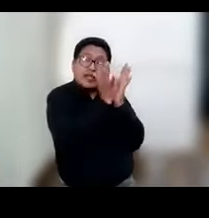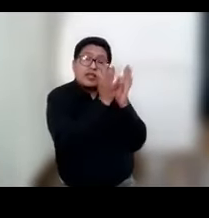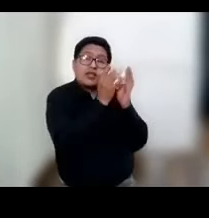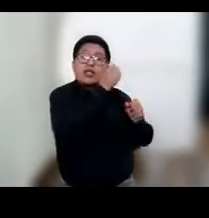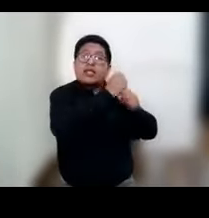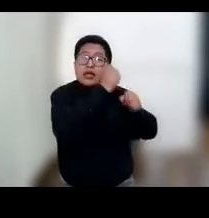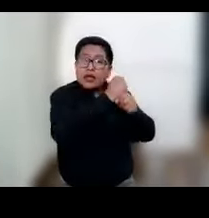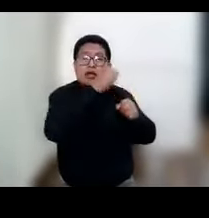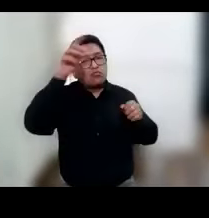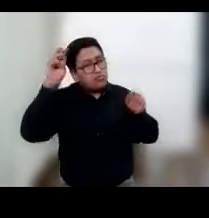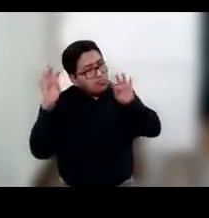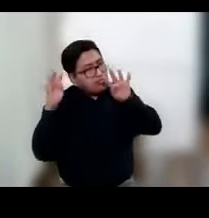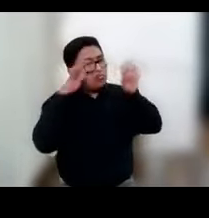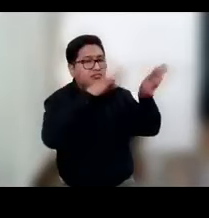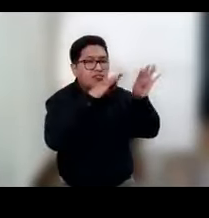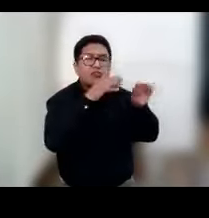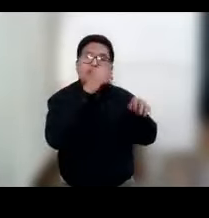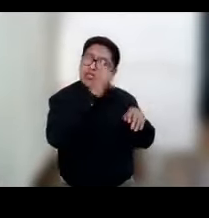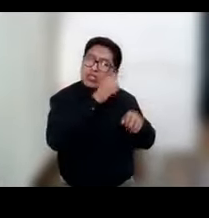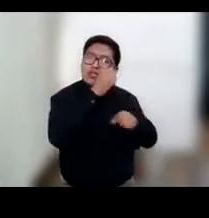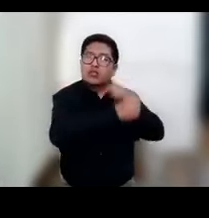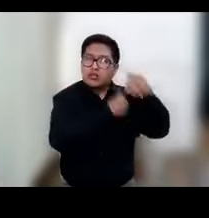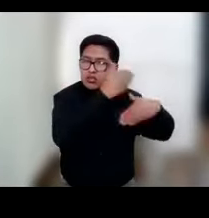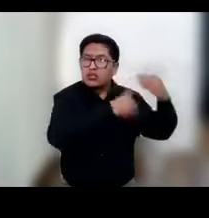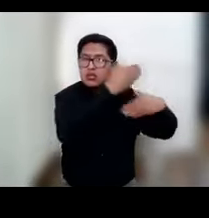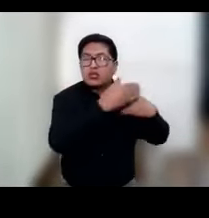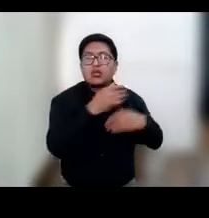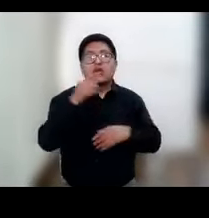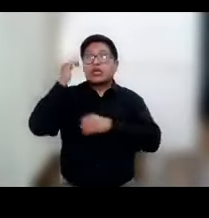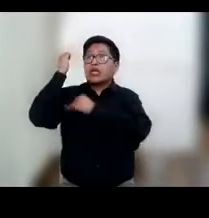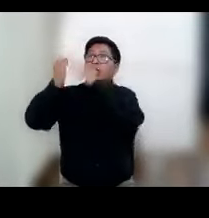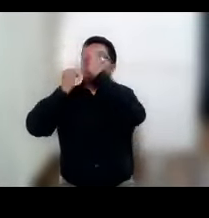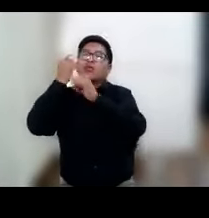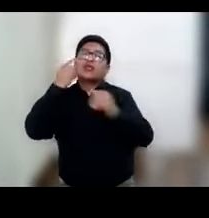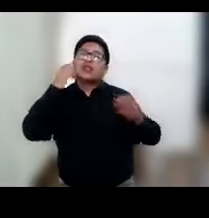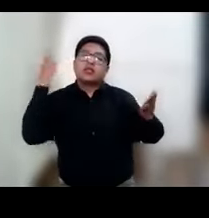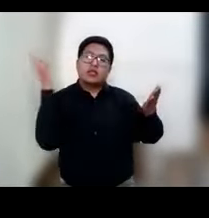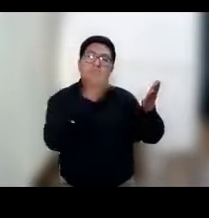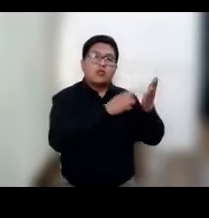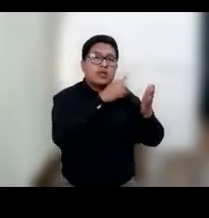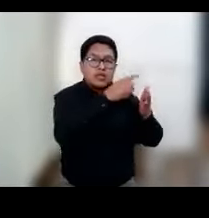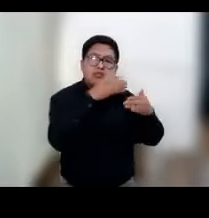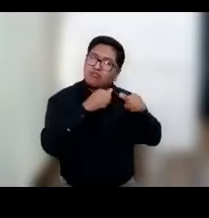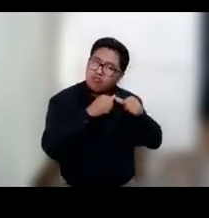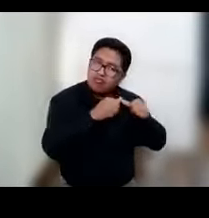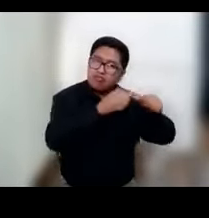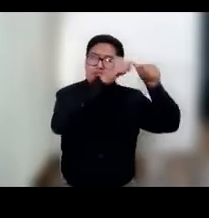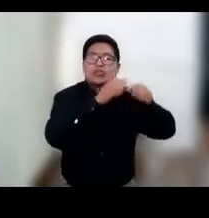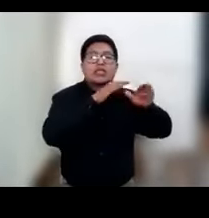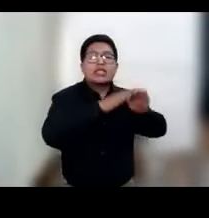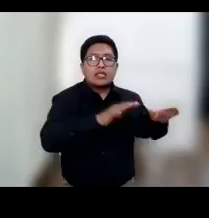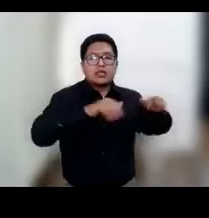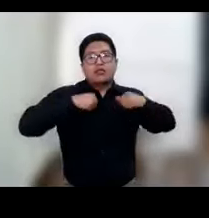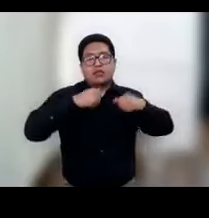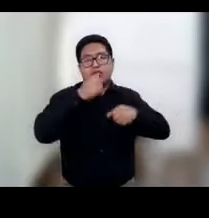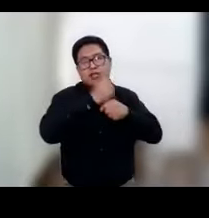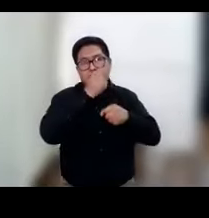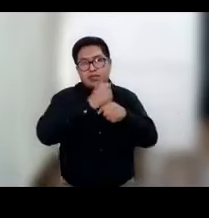que me parece necesita pues un respaldo también internacional para que la escucha del acompañamiento de niños niñas y adolescentes trabajadores